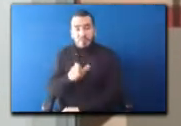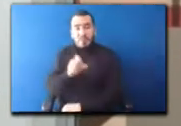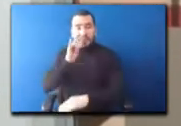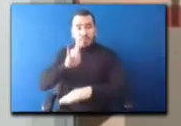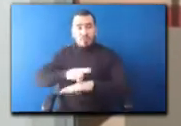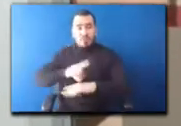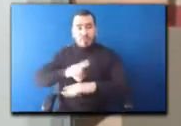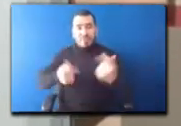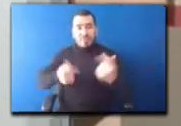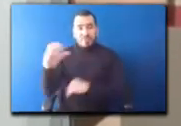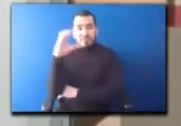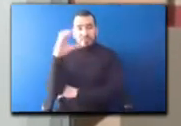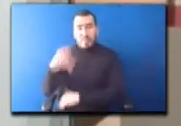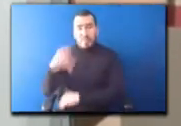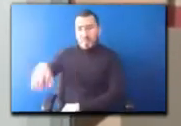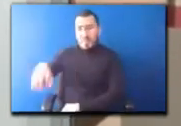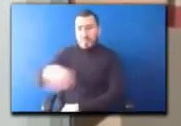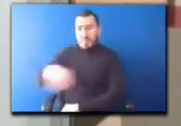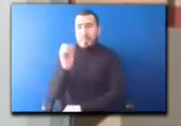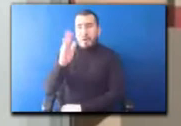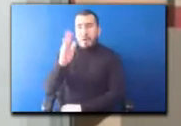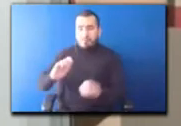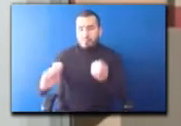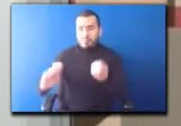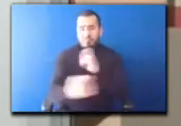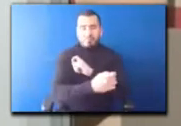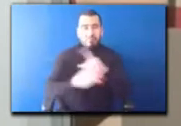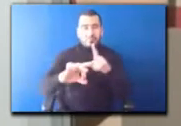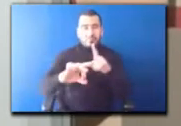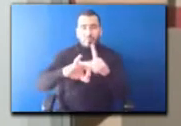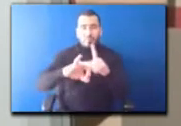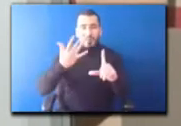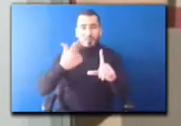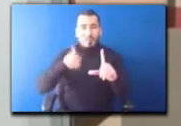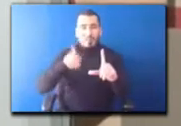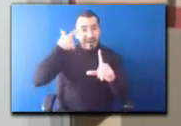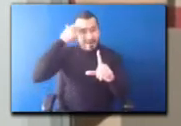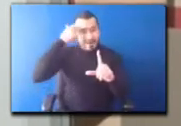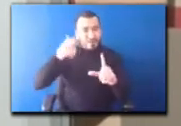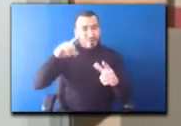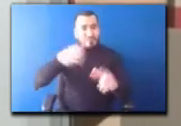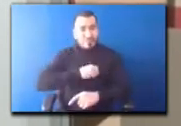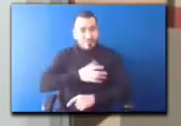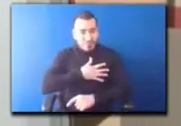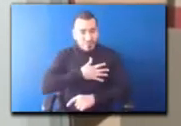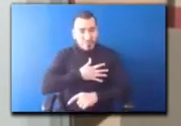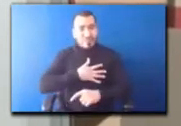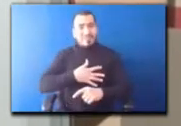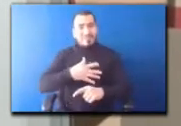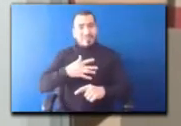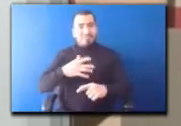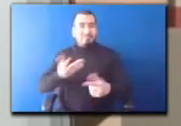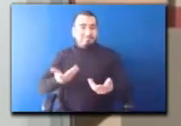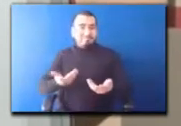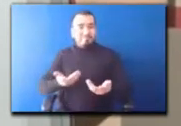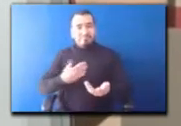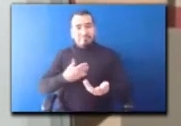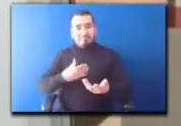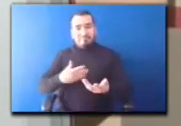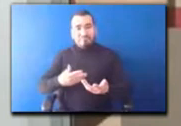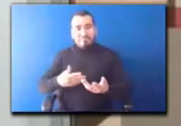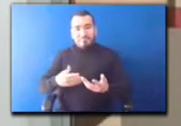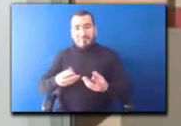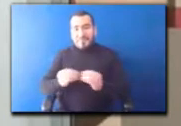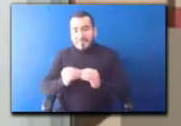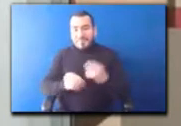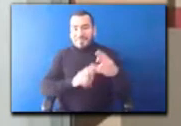industria financiera, retos, oportunidades y espectáculos. Y por último, abriremos un espacio para resolver las preguntas del público